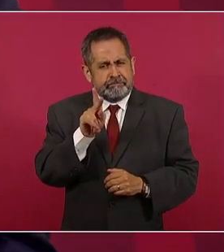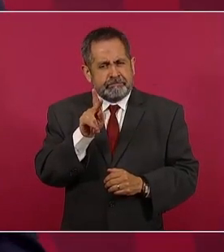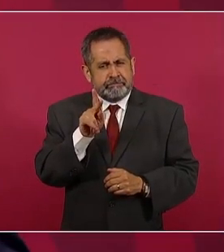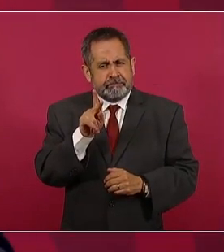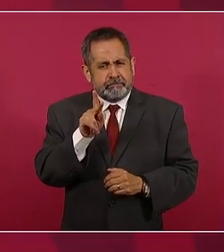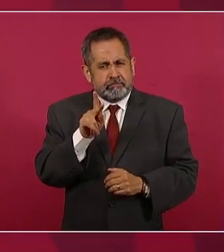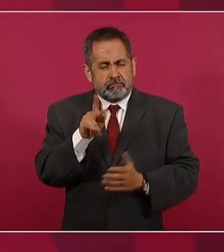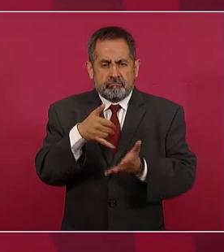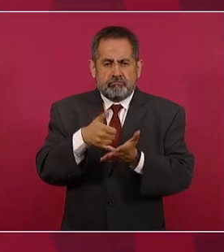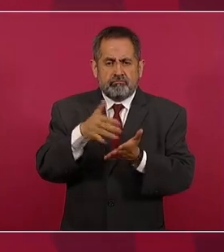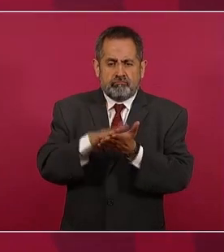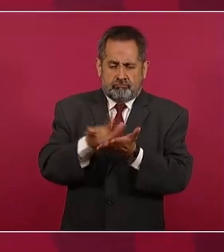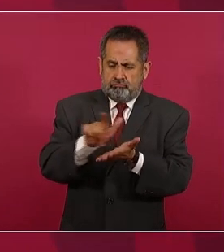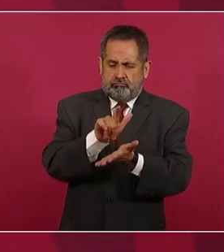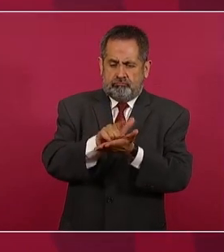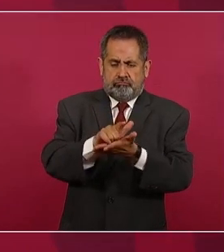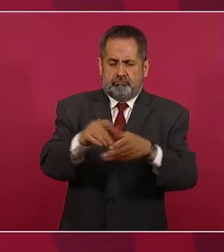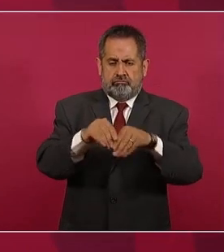la publicación,